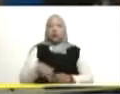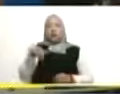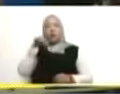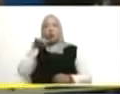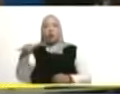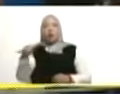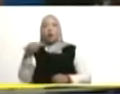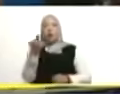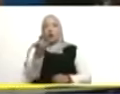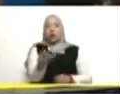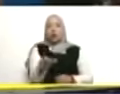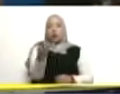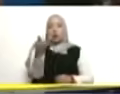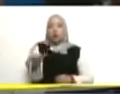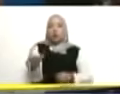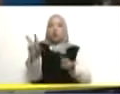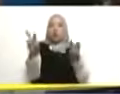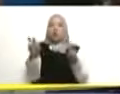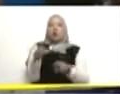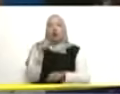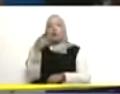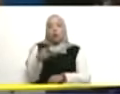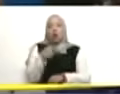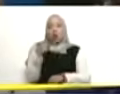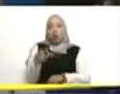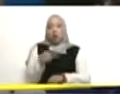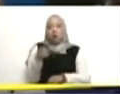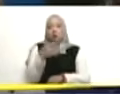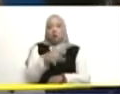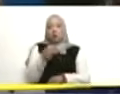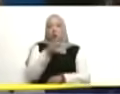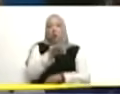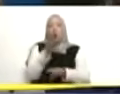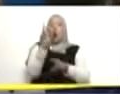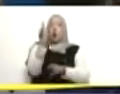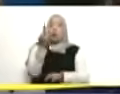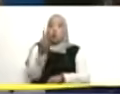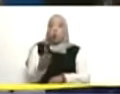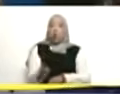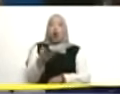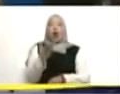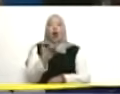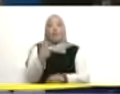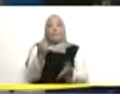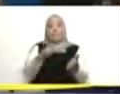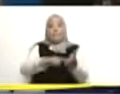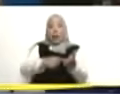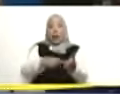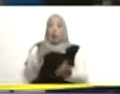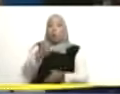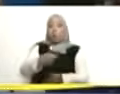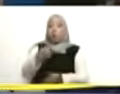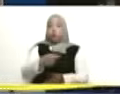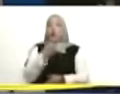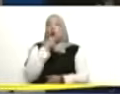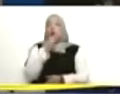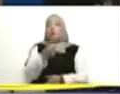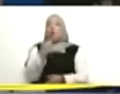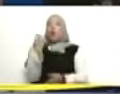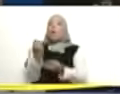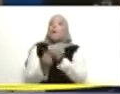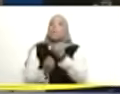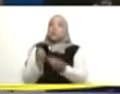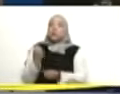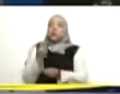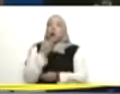anunciaremos una nueva política inmobiliaria para los alquileres, para facilitar por lo menos a